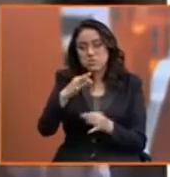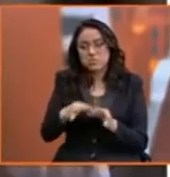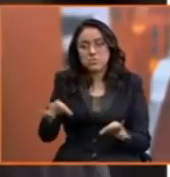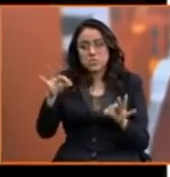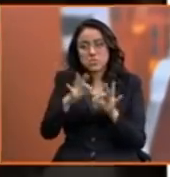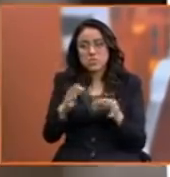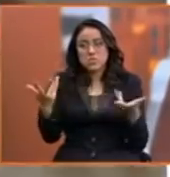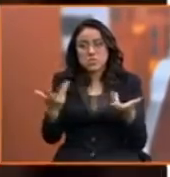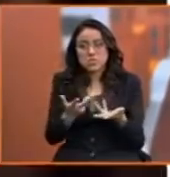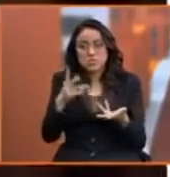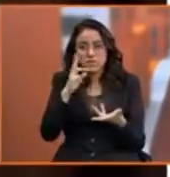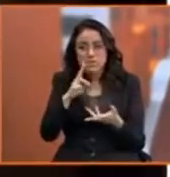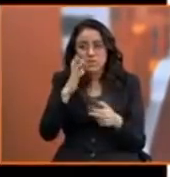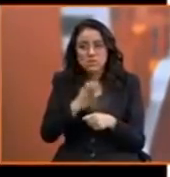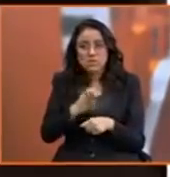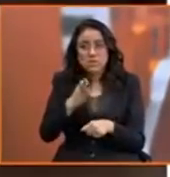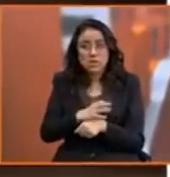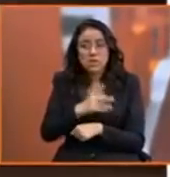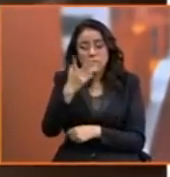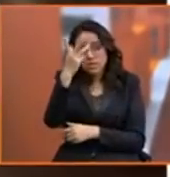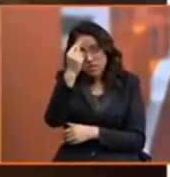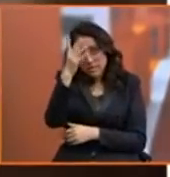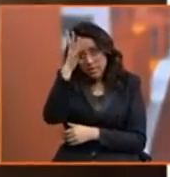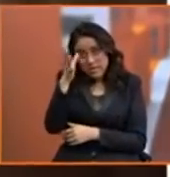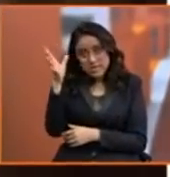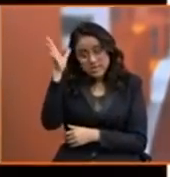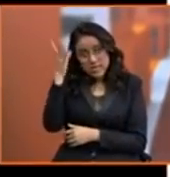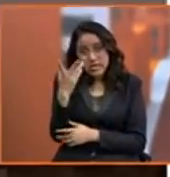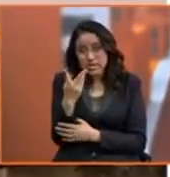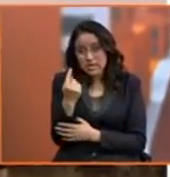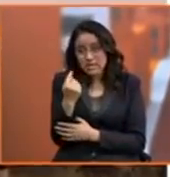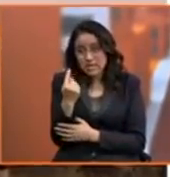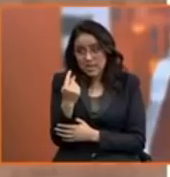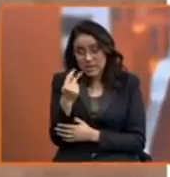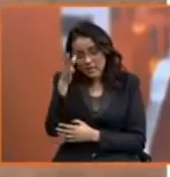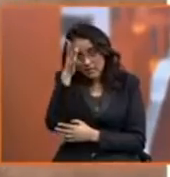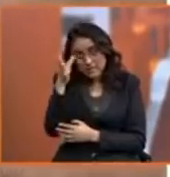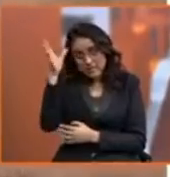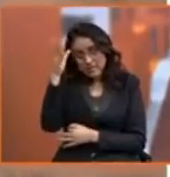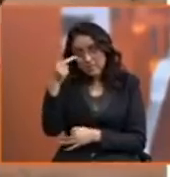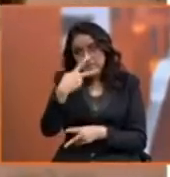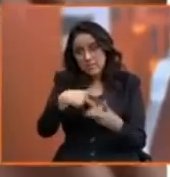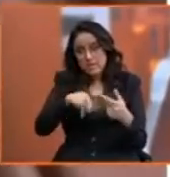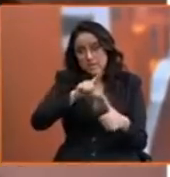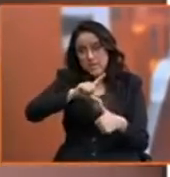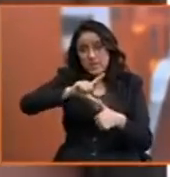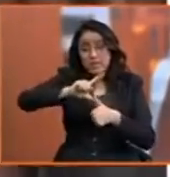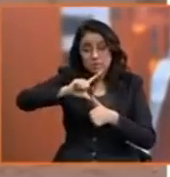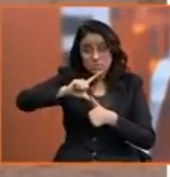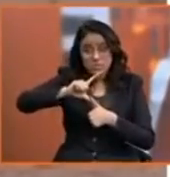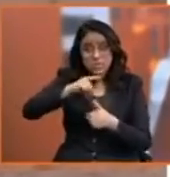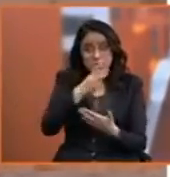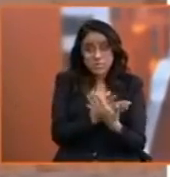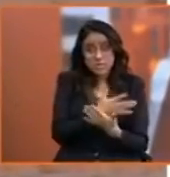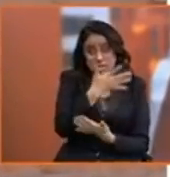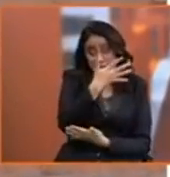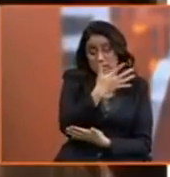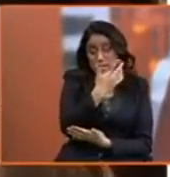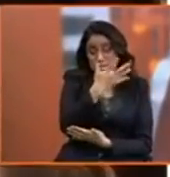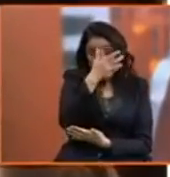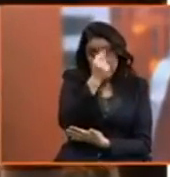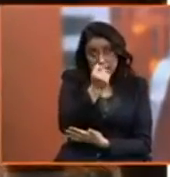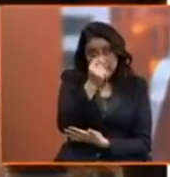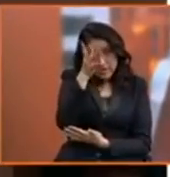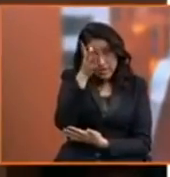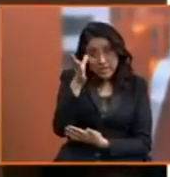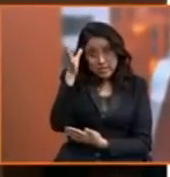que está haciendo pues el canal TV Azteca para, pues, para toda Latinoamérica, porque no solo se va a ver ahorita en la pantalla Azteca, ya luego